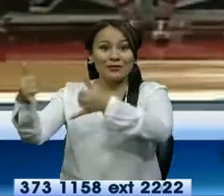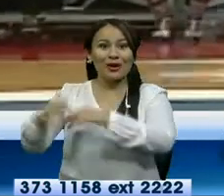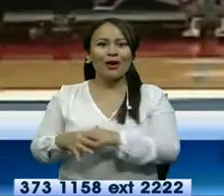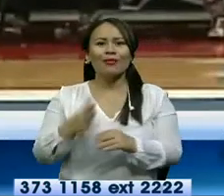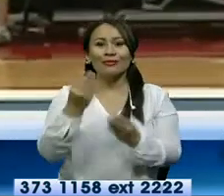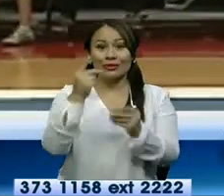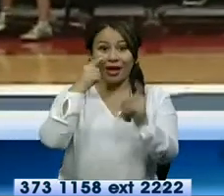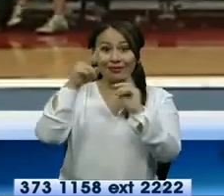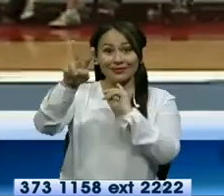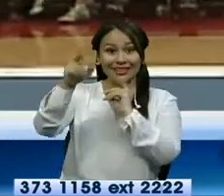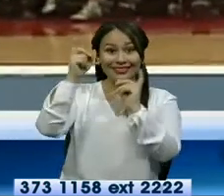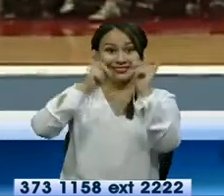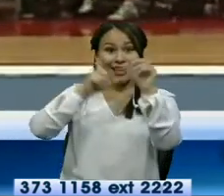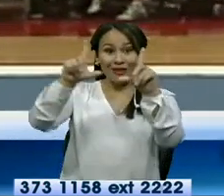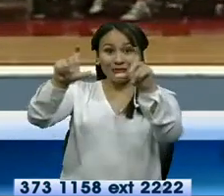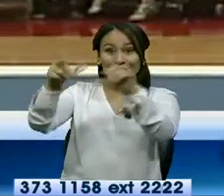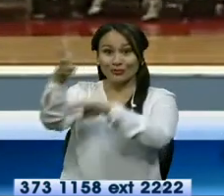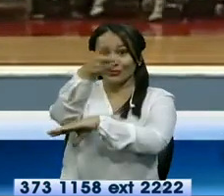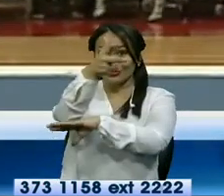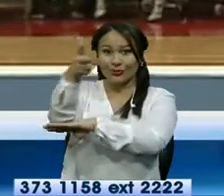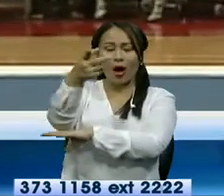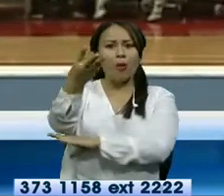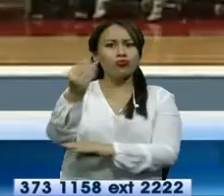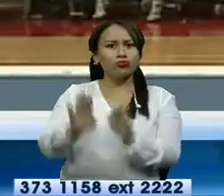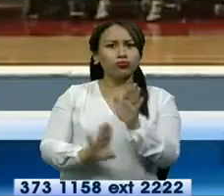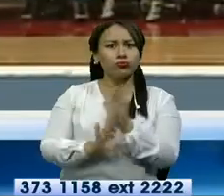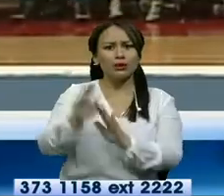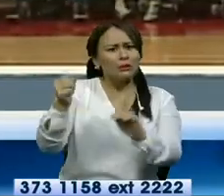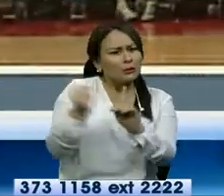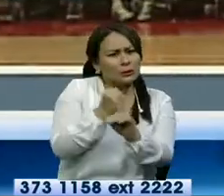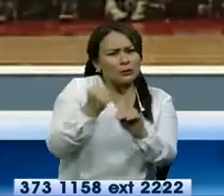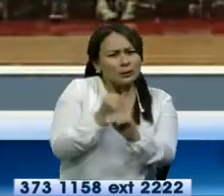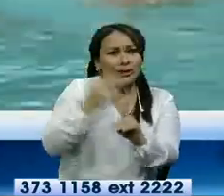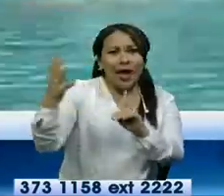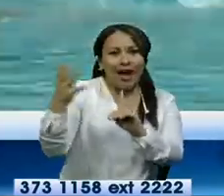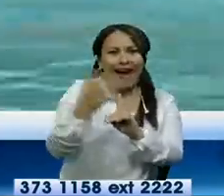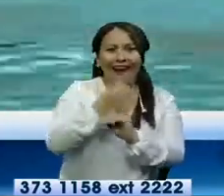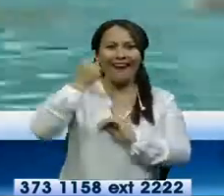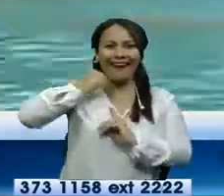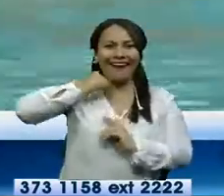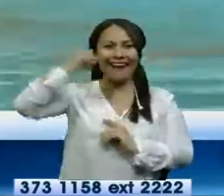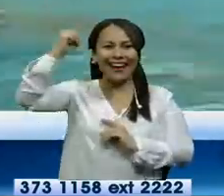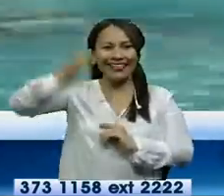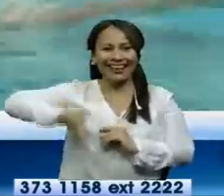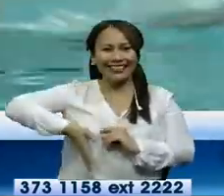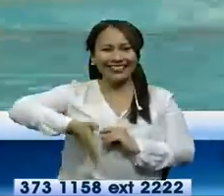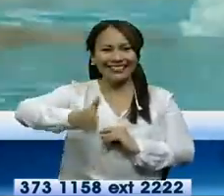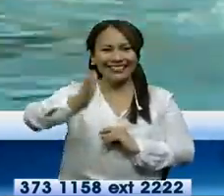demuestran el amor, perseverancia y paciencia para llegar a la meta.